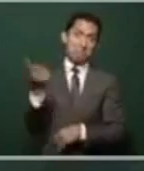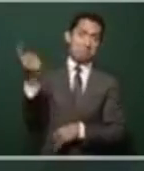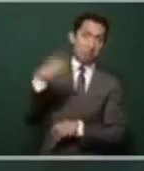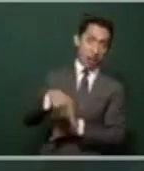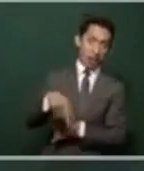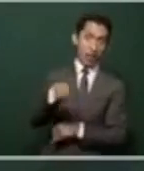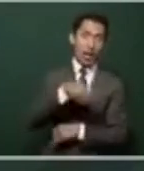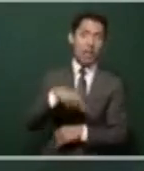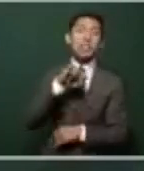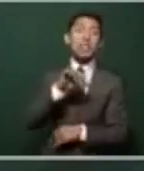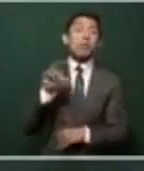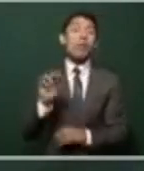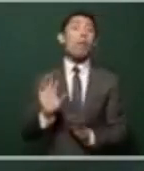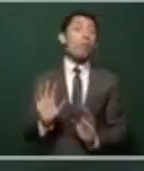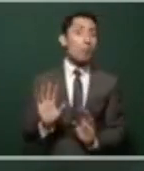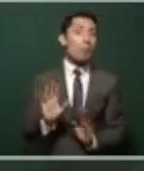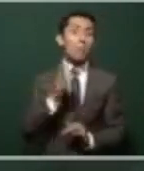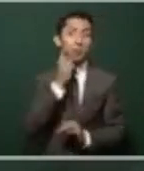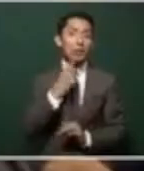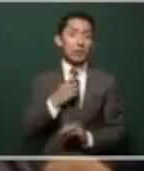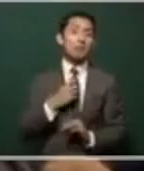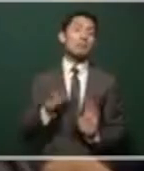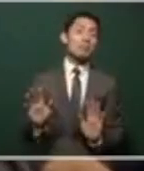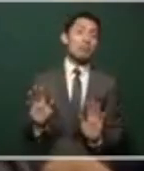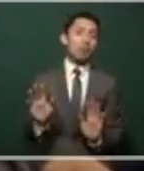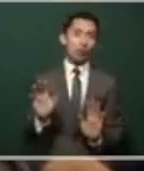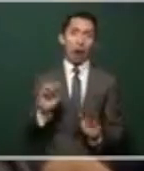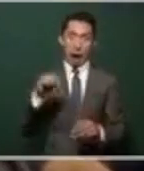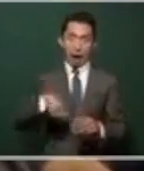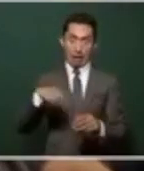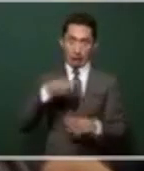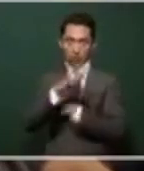Que me digan si no surgió del extranjero.